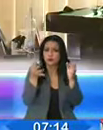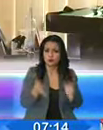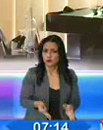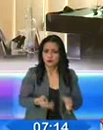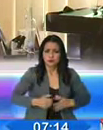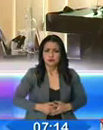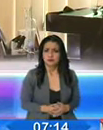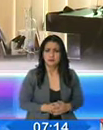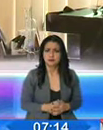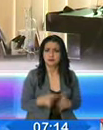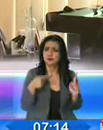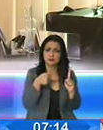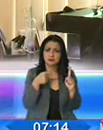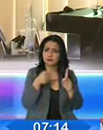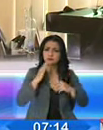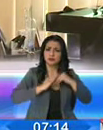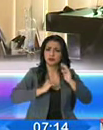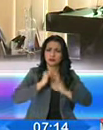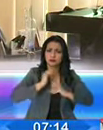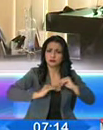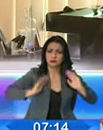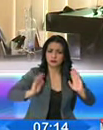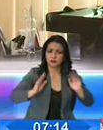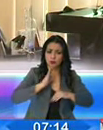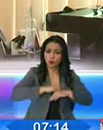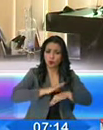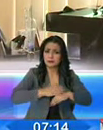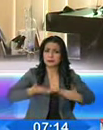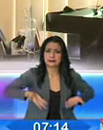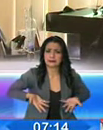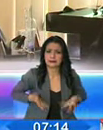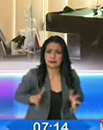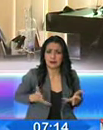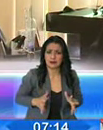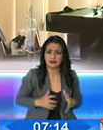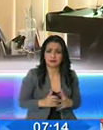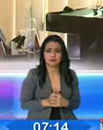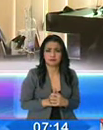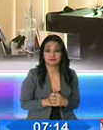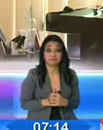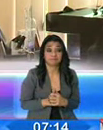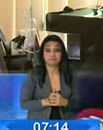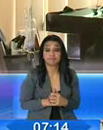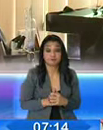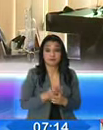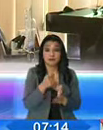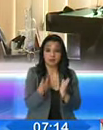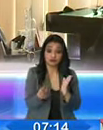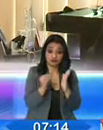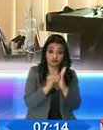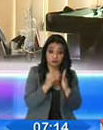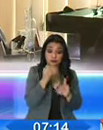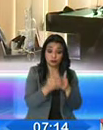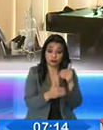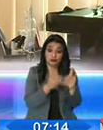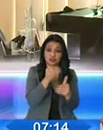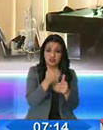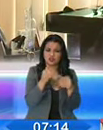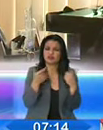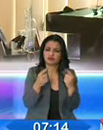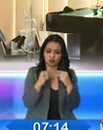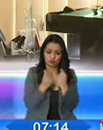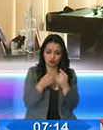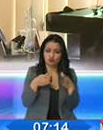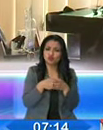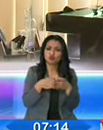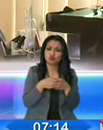un inocente que se ha visto de forma injustamente vinculado en este proceso de asociación ilícita, por lo cual